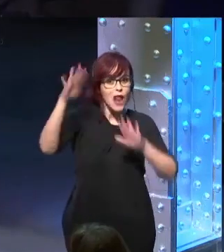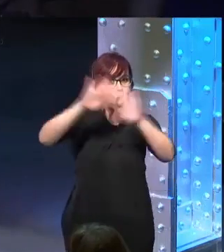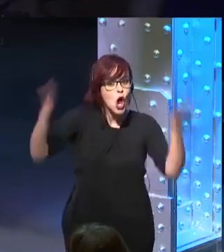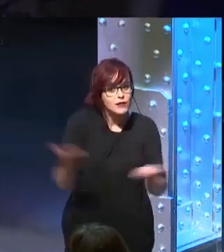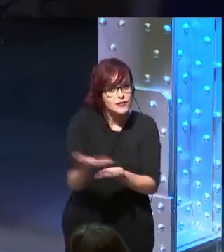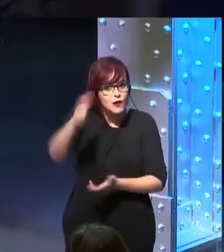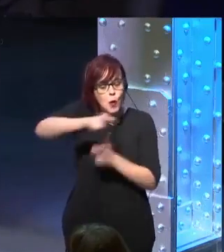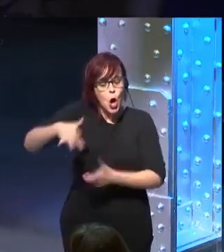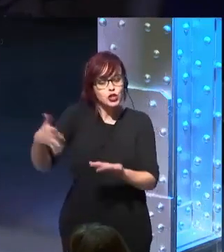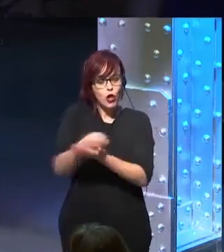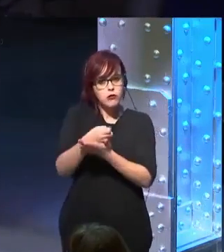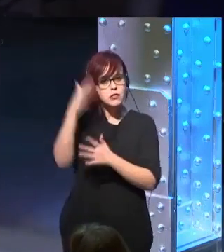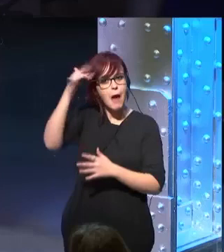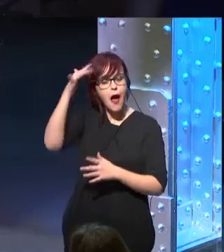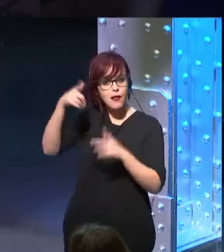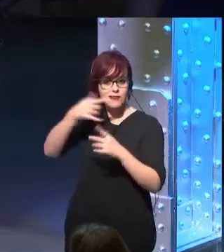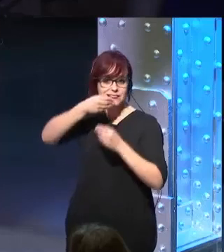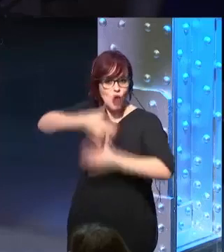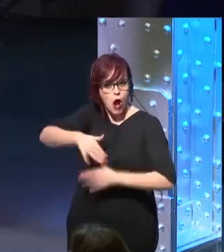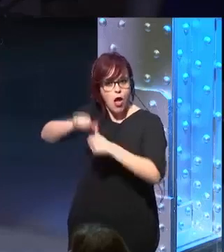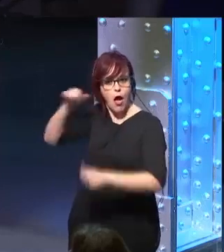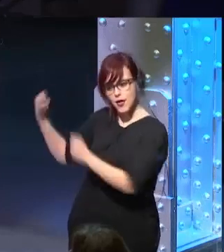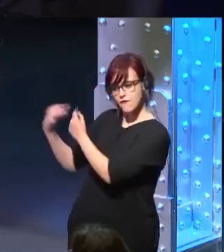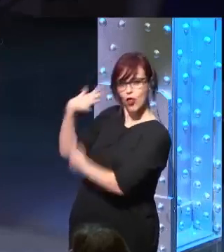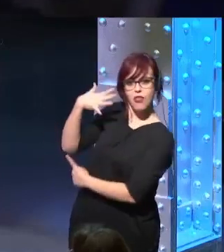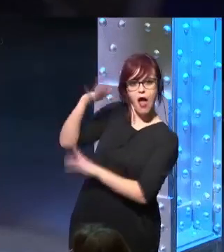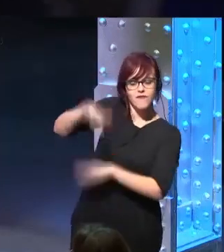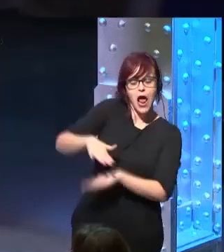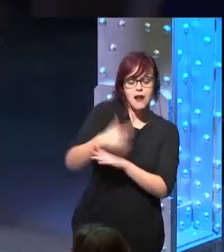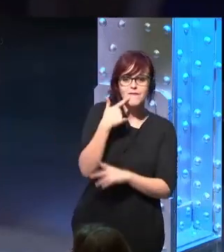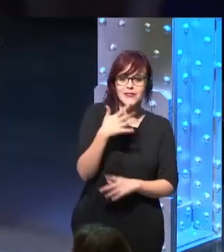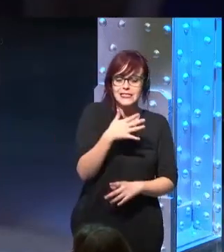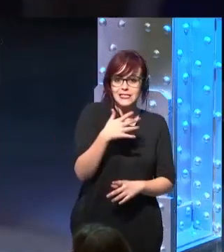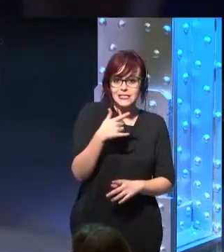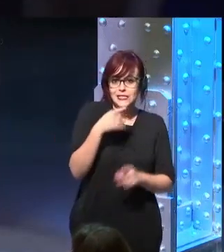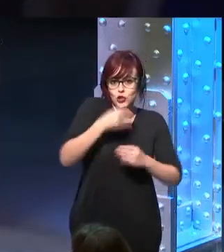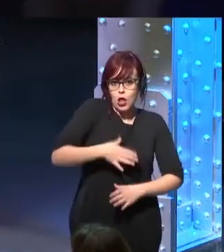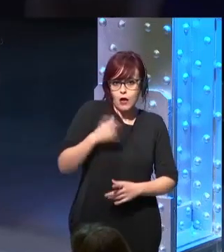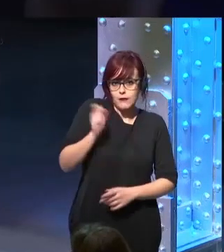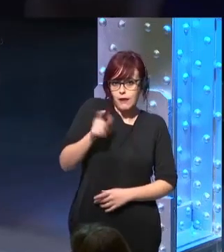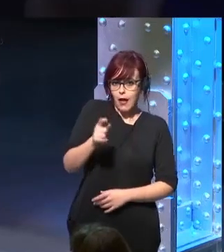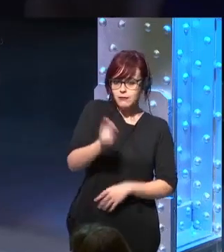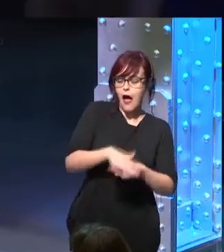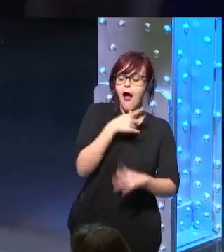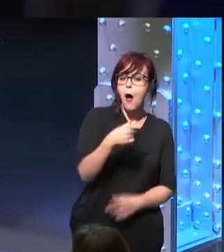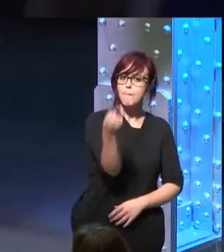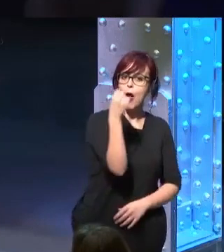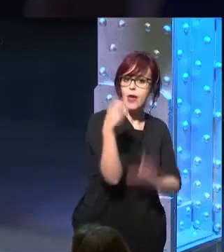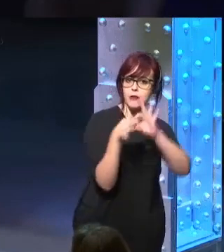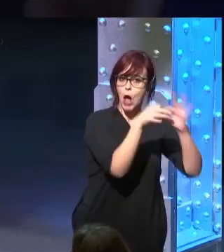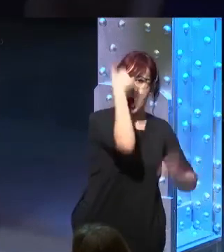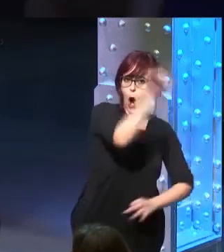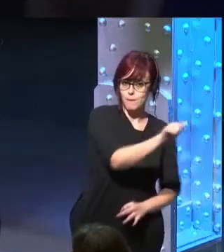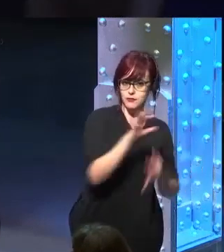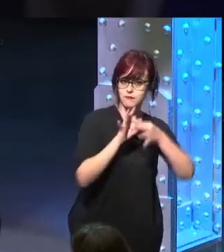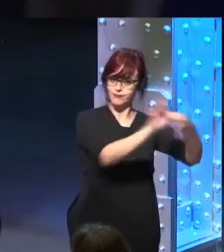colectivo hemos visto que el poder es una posesión de los hombres, y esto es exactamente lo que